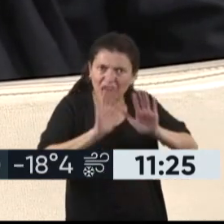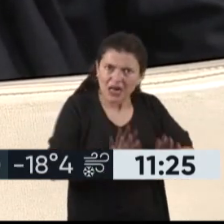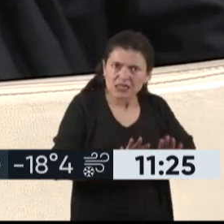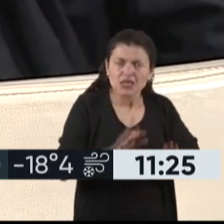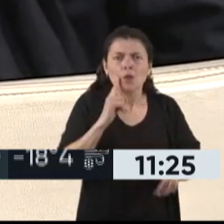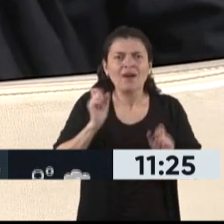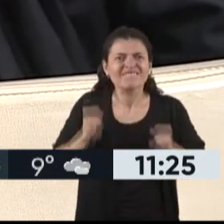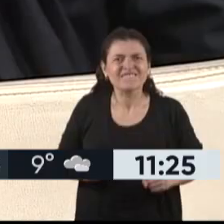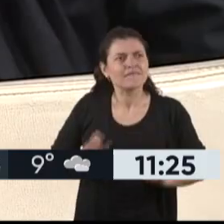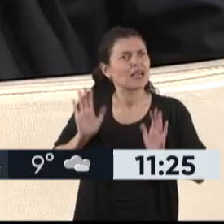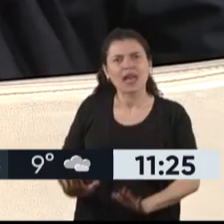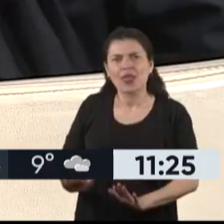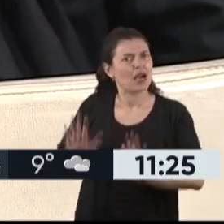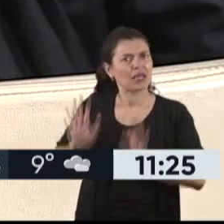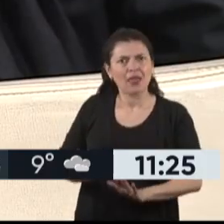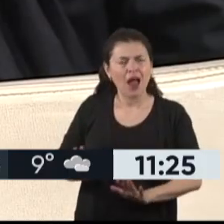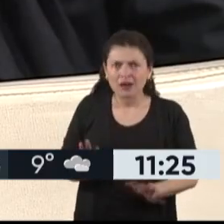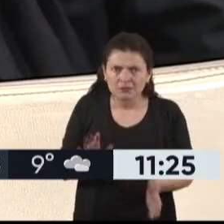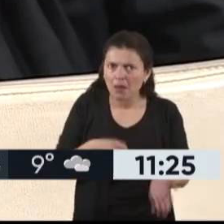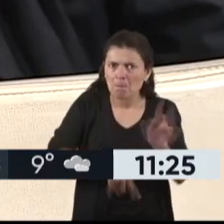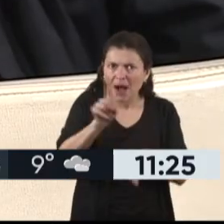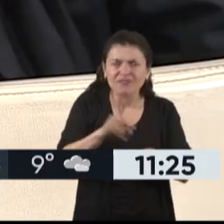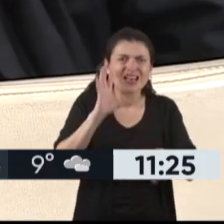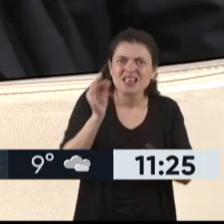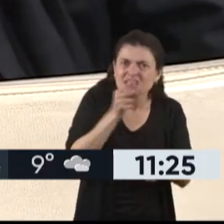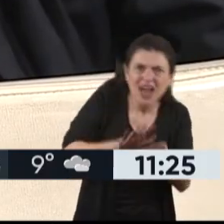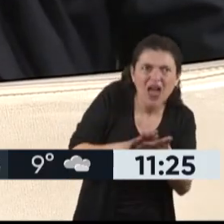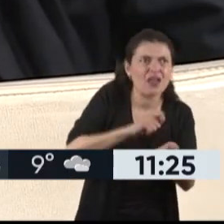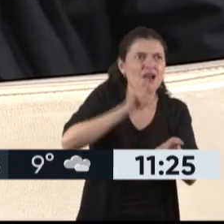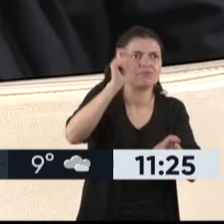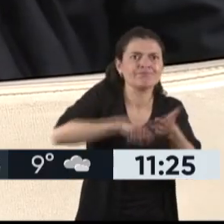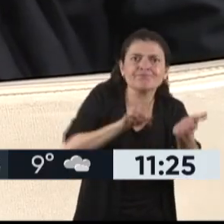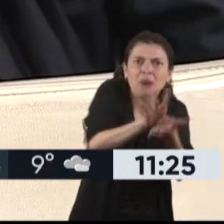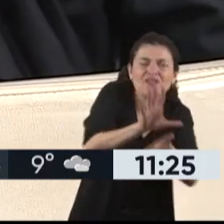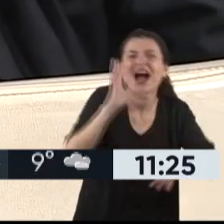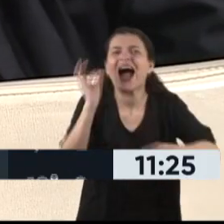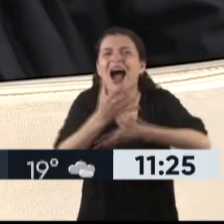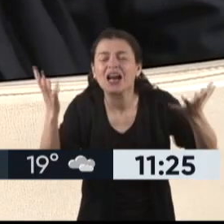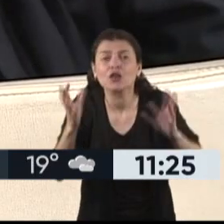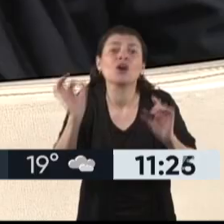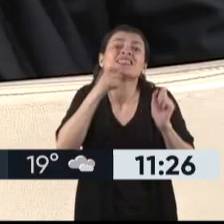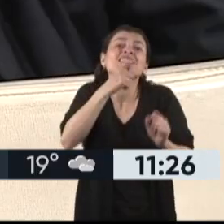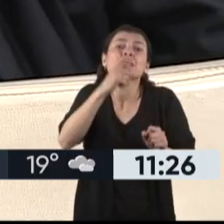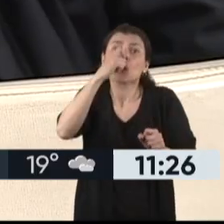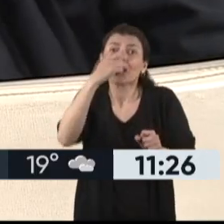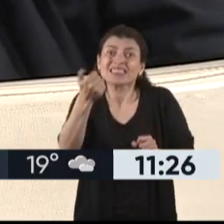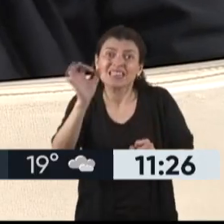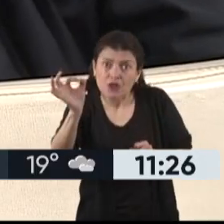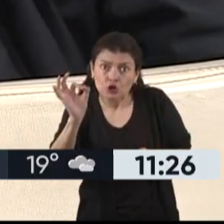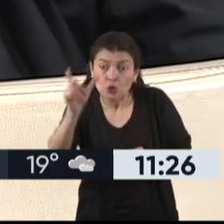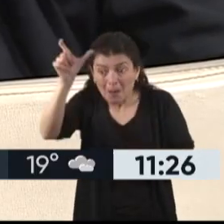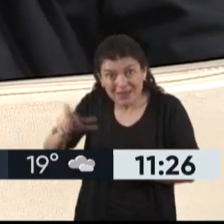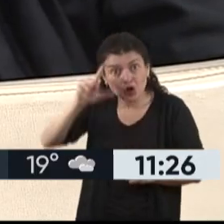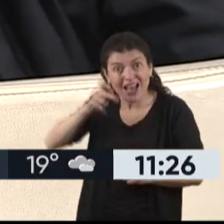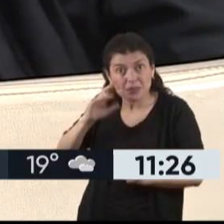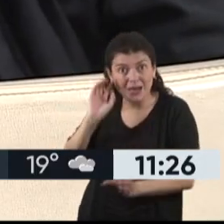sostenerlo a José Luis Spert? Y si el candidato Spert, si él va a estar en la boleta el 26 de octubre, en definitiva. Y permitime una segunda